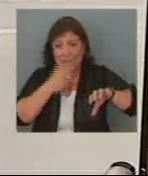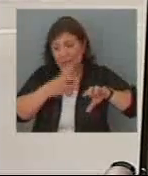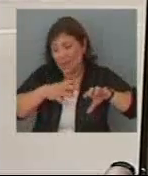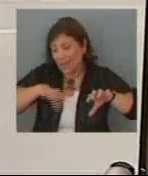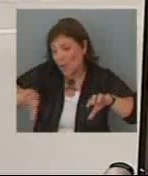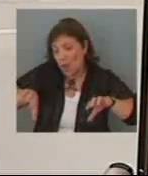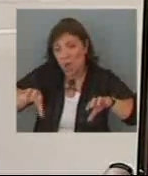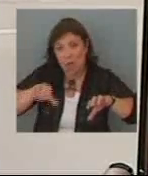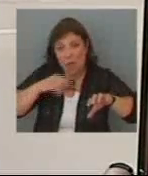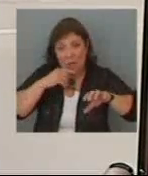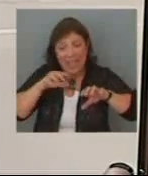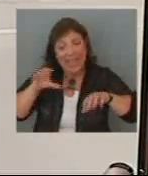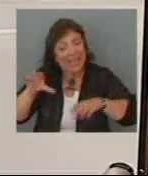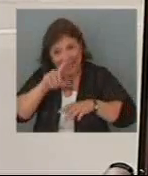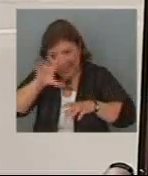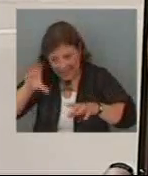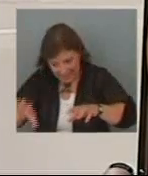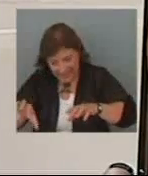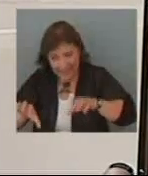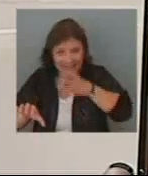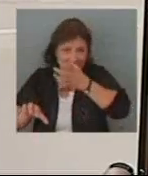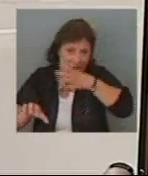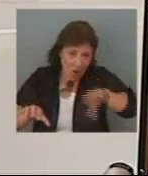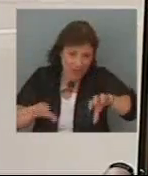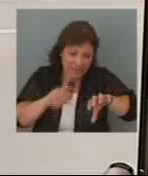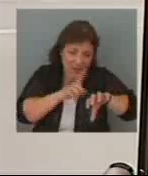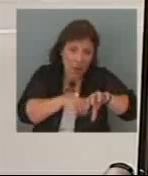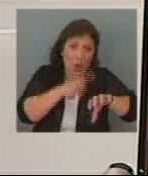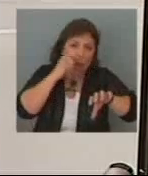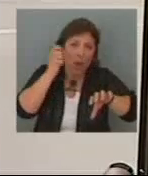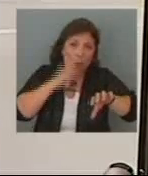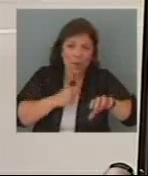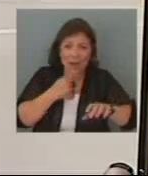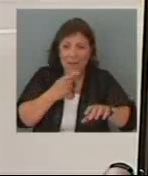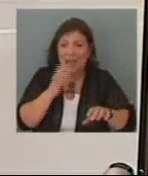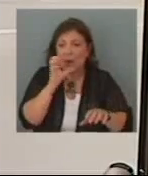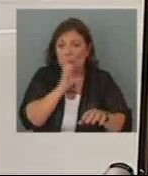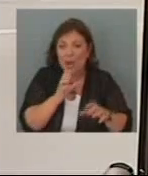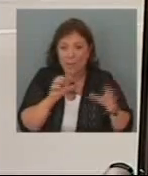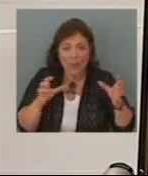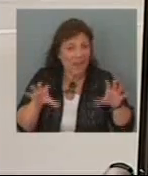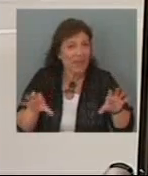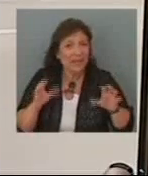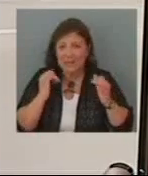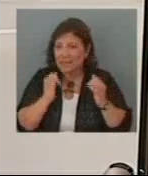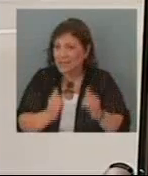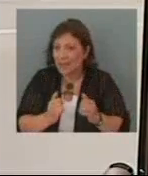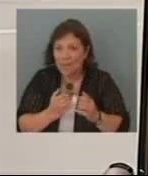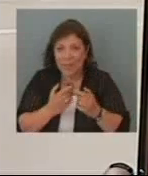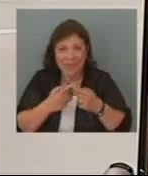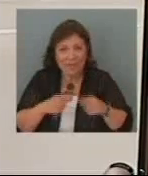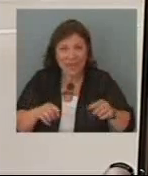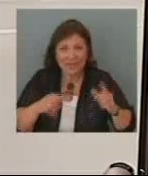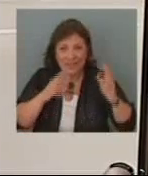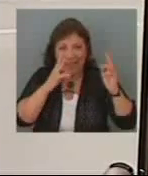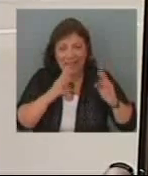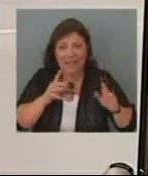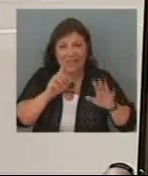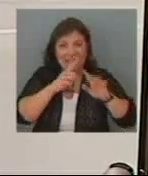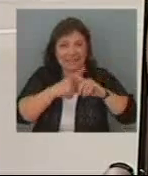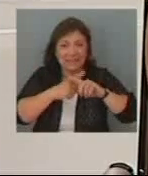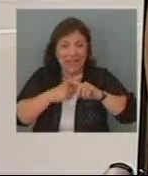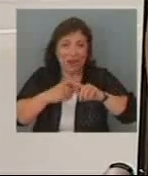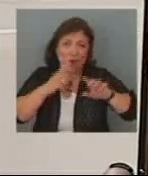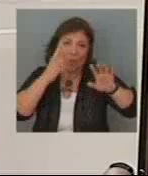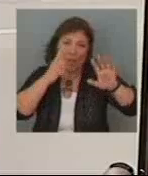hacia el oeste tenemos a aquellos que se sienten proeuropeos y que hablan ucraniano. Pero Ucrania siempre ha estado dividida entre diferentes imperios. En el siglo XVIII y